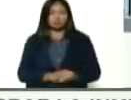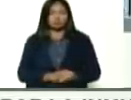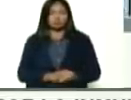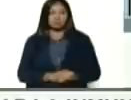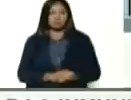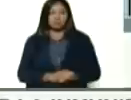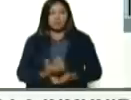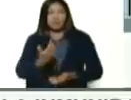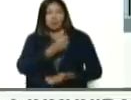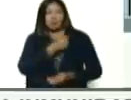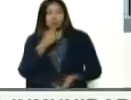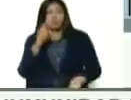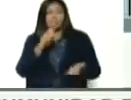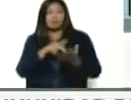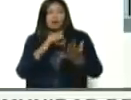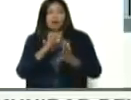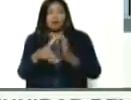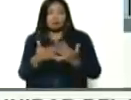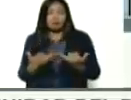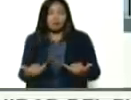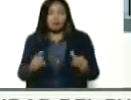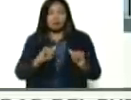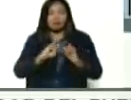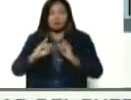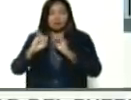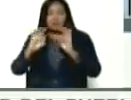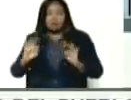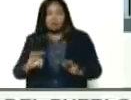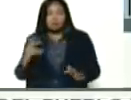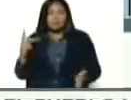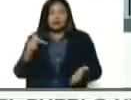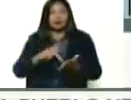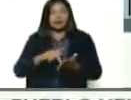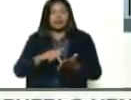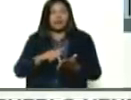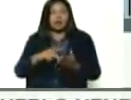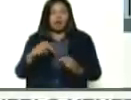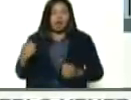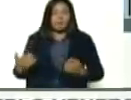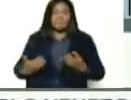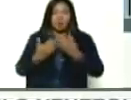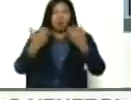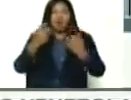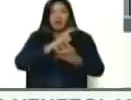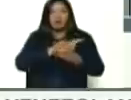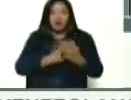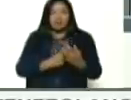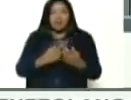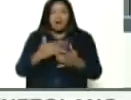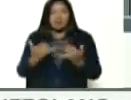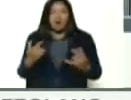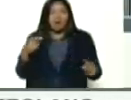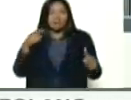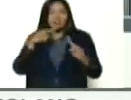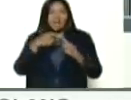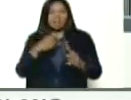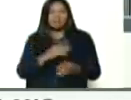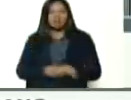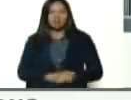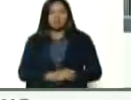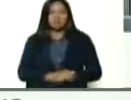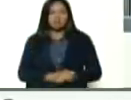la vacuna llegue y de la misma forma que llegue impacte de manera directa